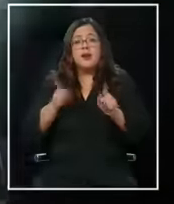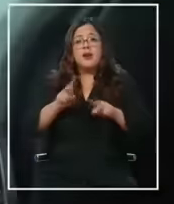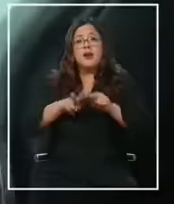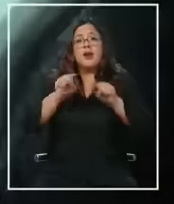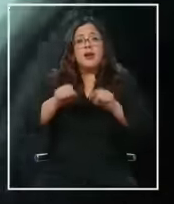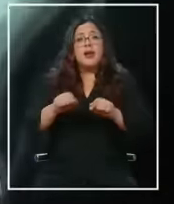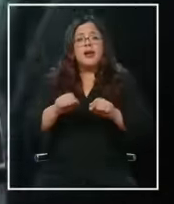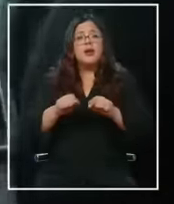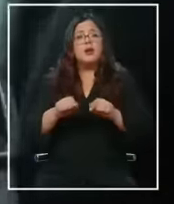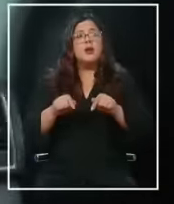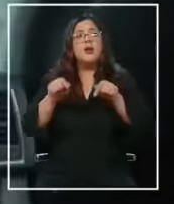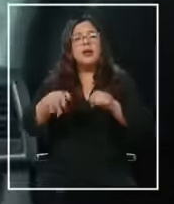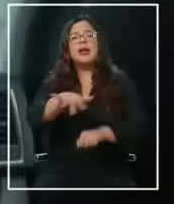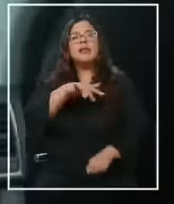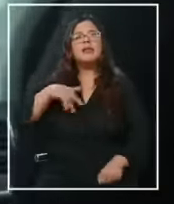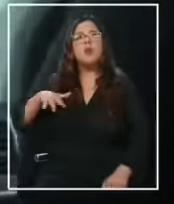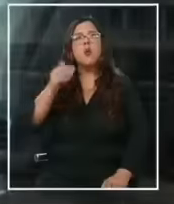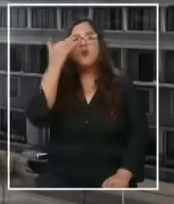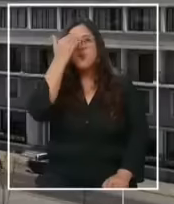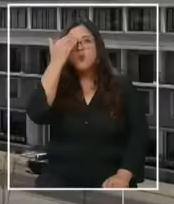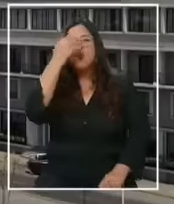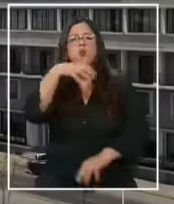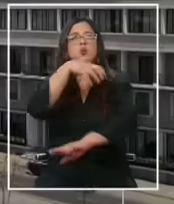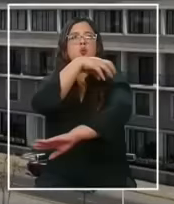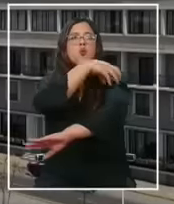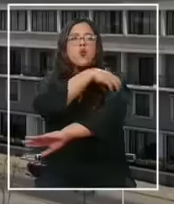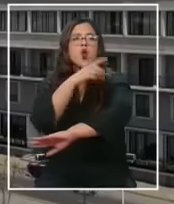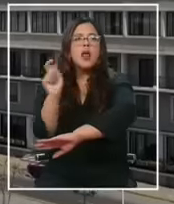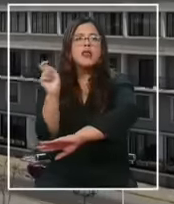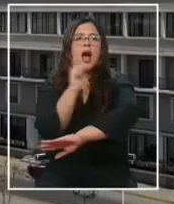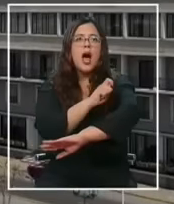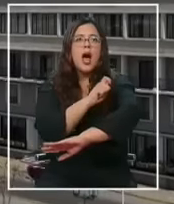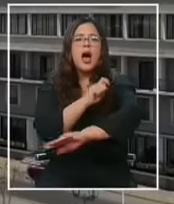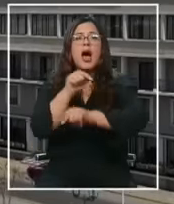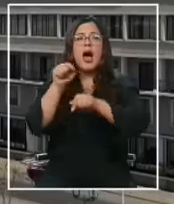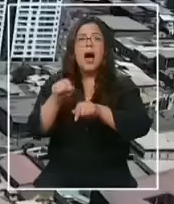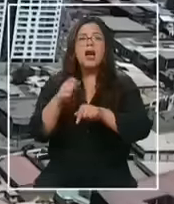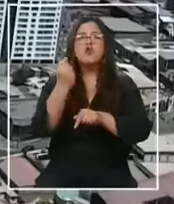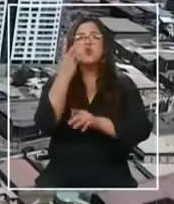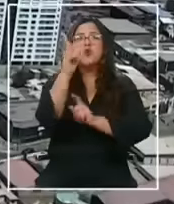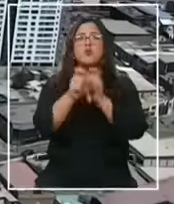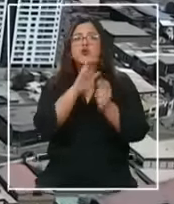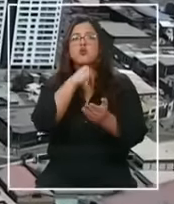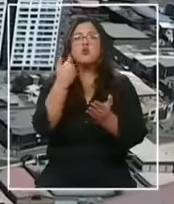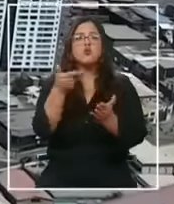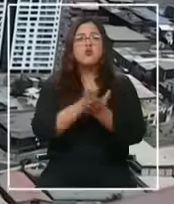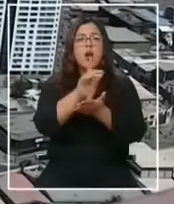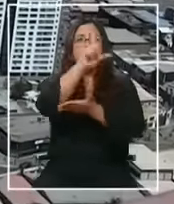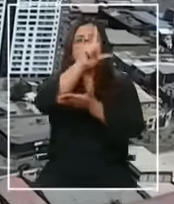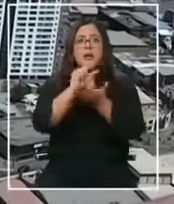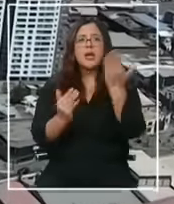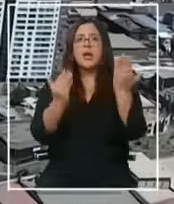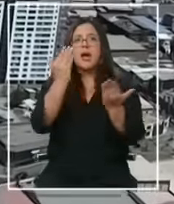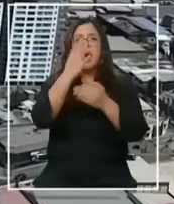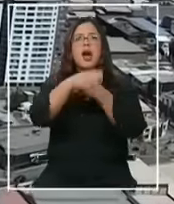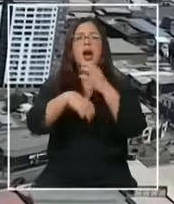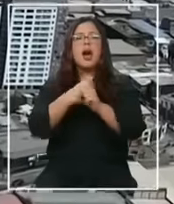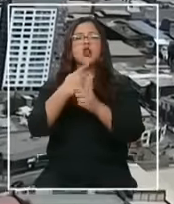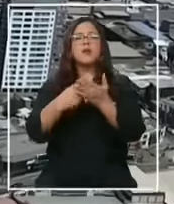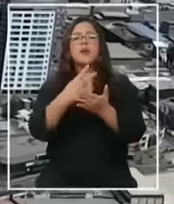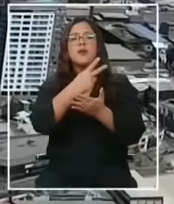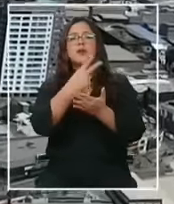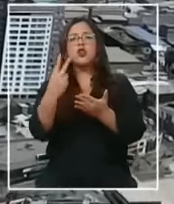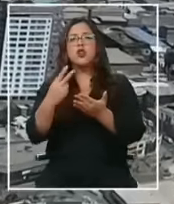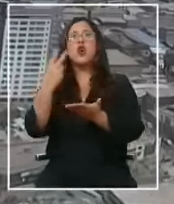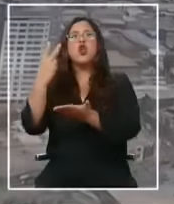situación. Particularmente la situación preocupa en la región de Tarapacá, donde si bien la tasa de homicidios bajó respecto de 2022, en